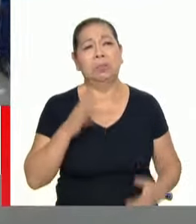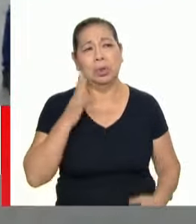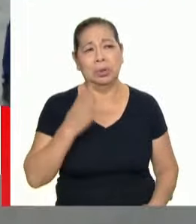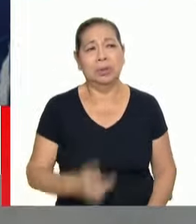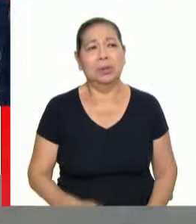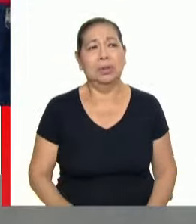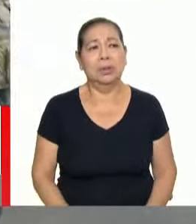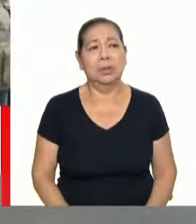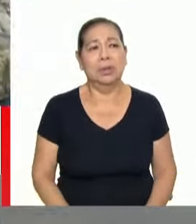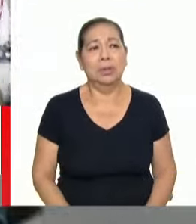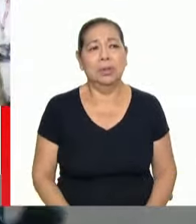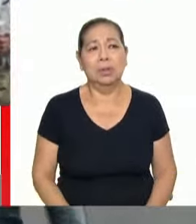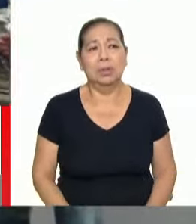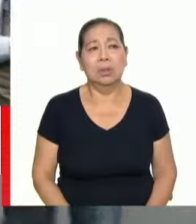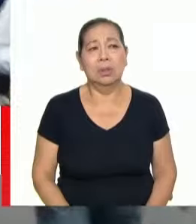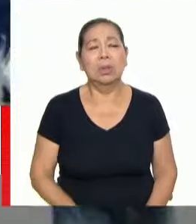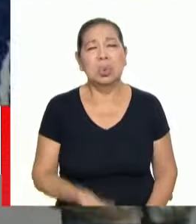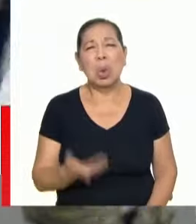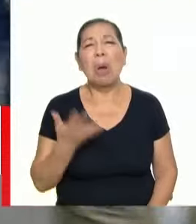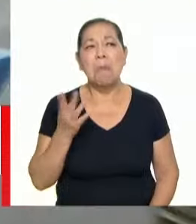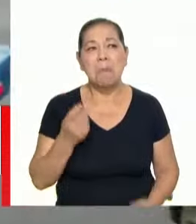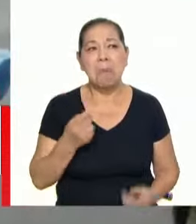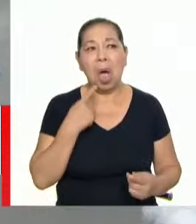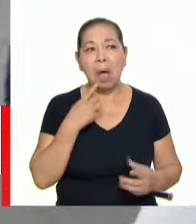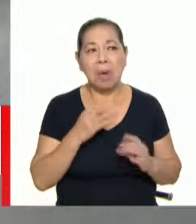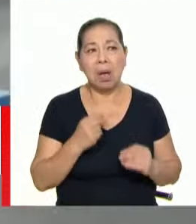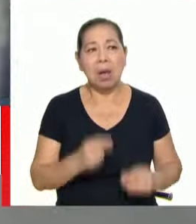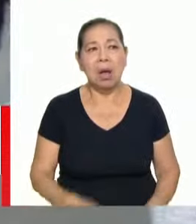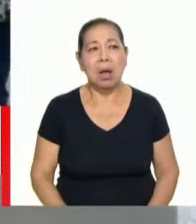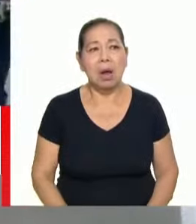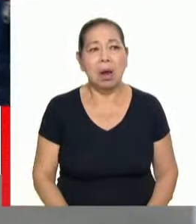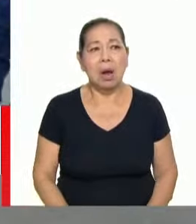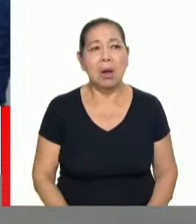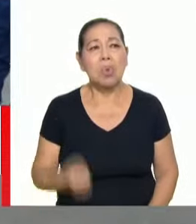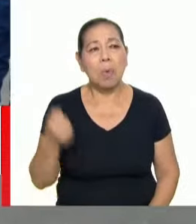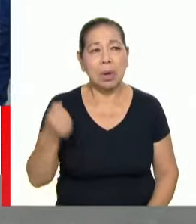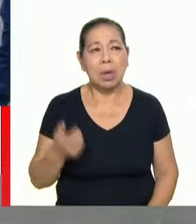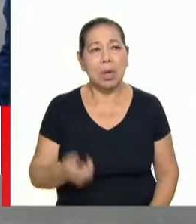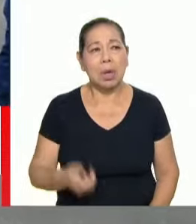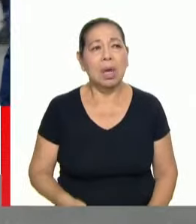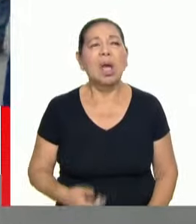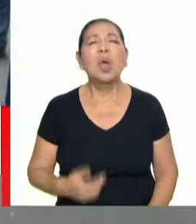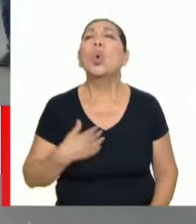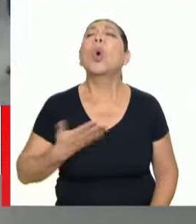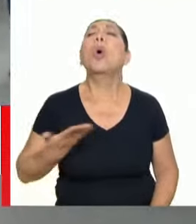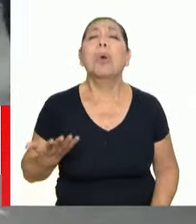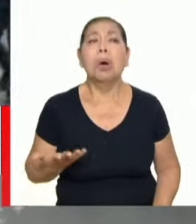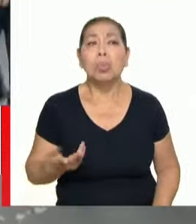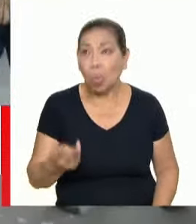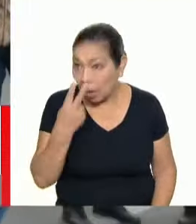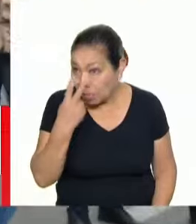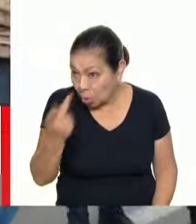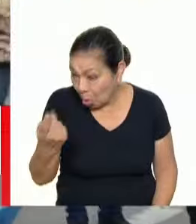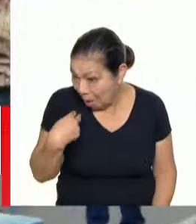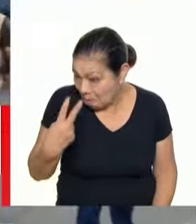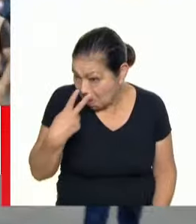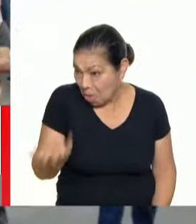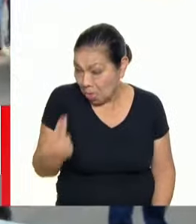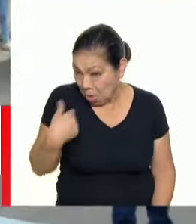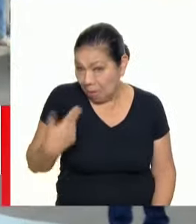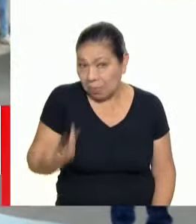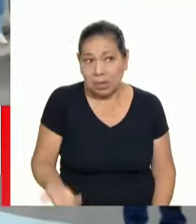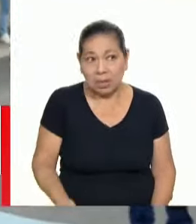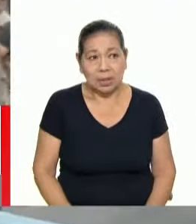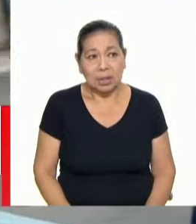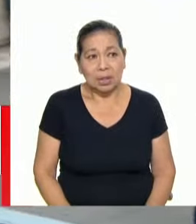policía? ¿Cómo? ¿Por qué has agredido a la policía? ¿Cómo? ¿Por qué has agredido a la policía? ¿En qué momento agredido? ¿Tú me has visto? ¿Tú me has visto